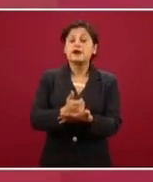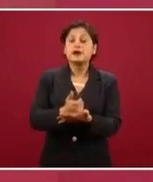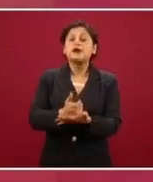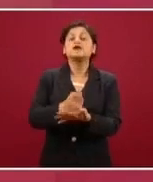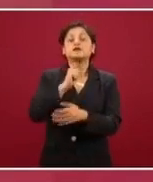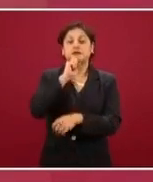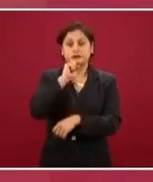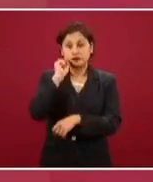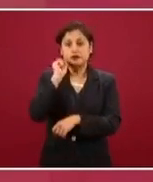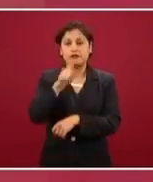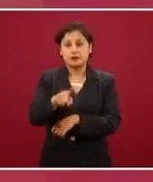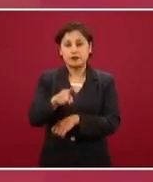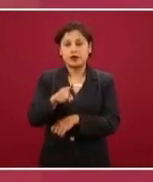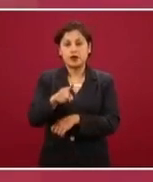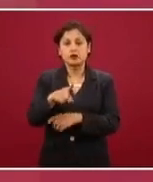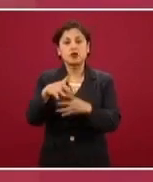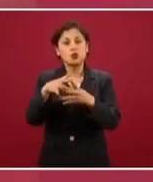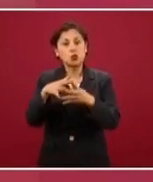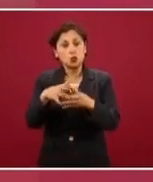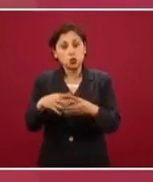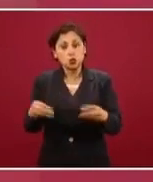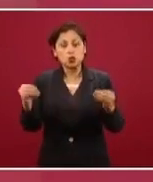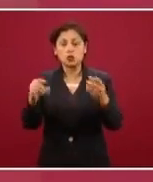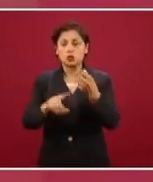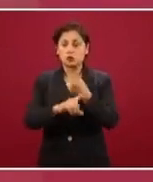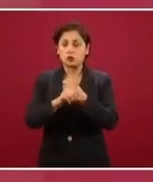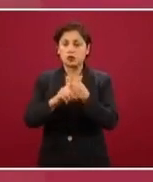Para empezar, no